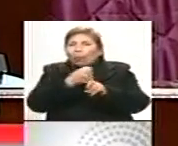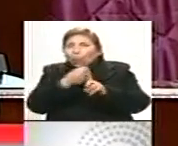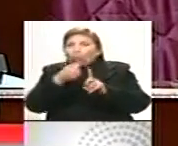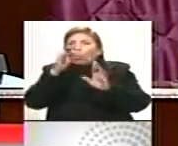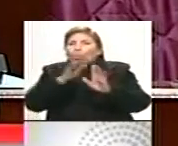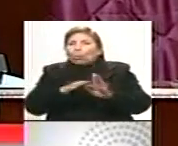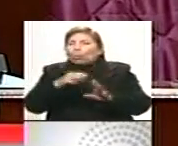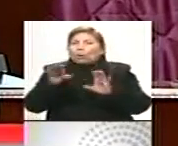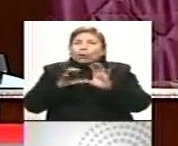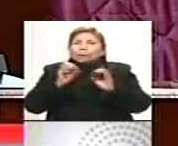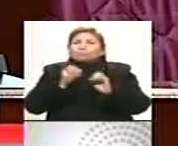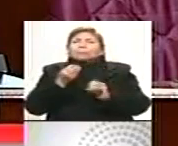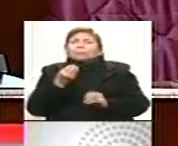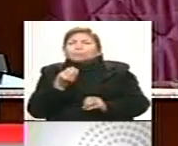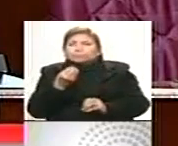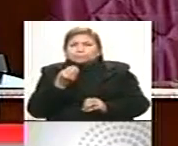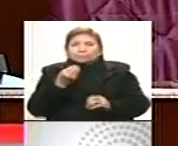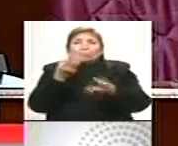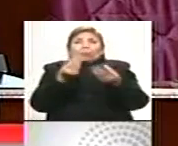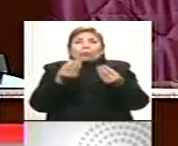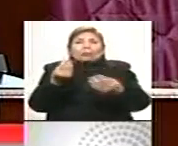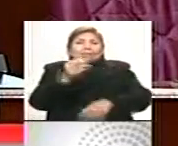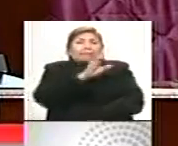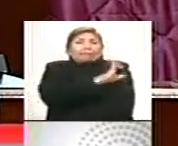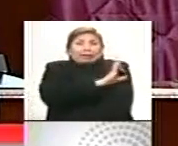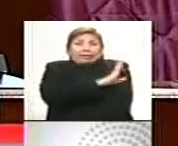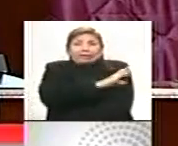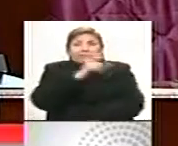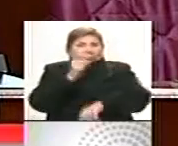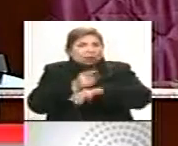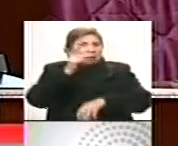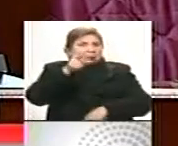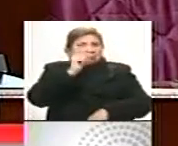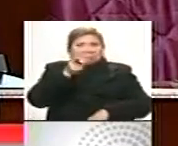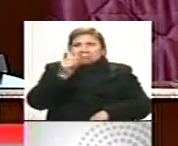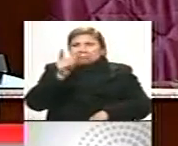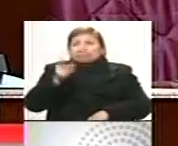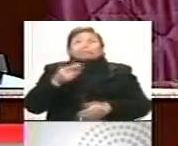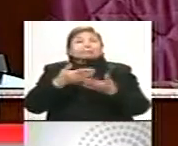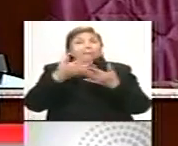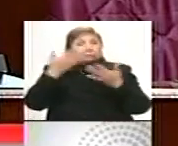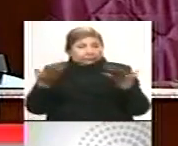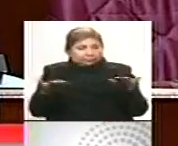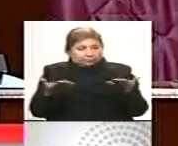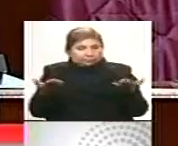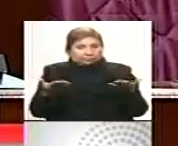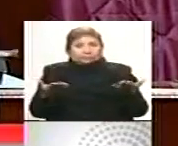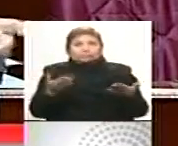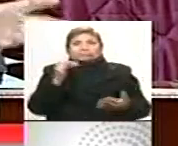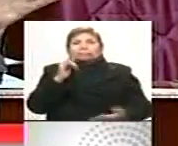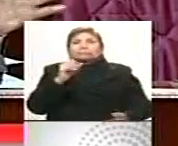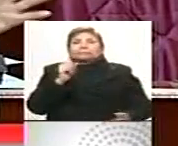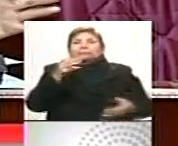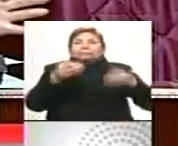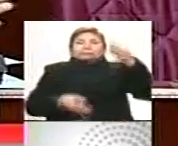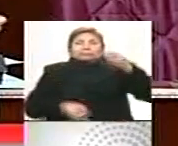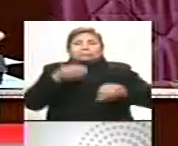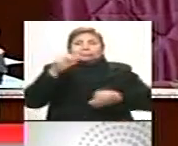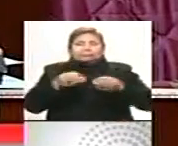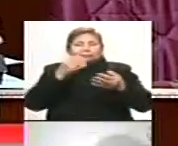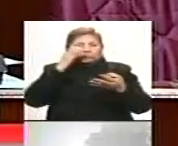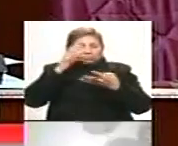que atenten contra. ¿Por qué? Muchas veces los fiscales te pueden acusar, pero para eso está la instancia, el juez que hace un control de